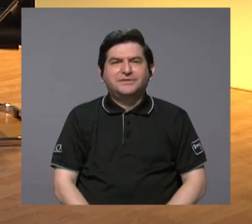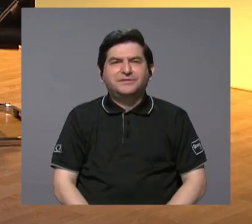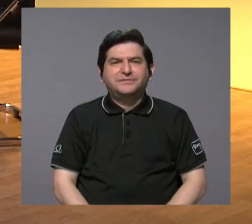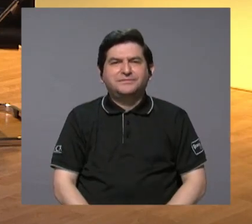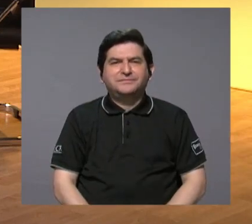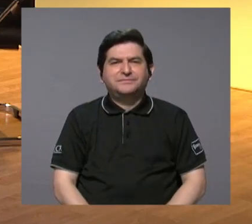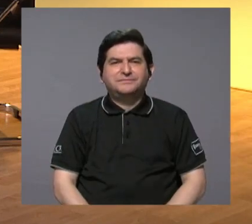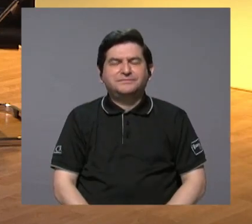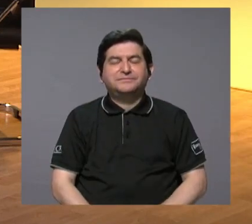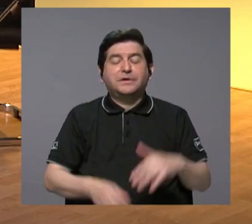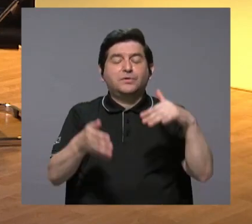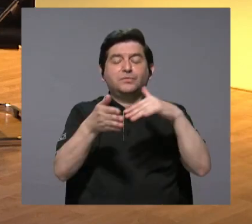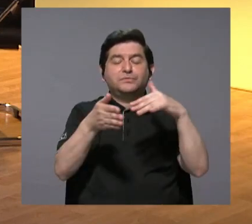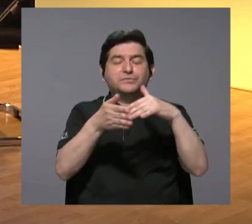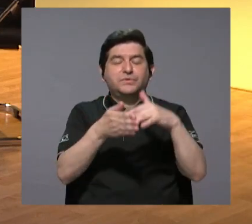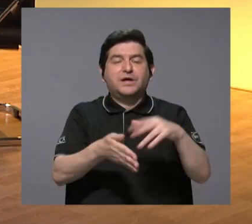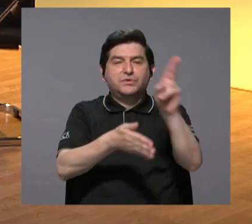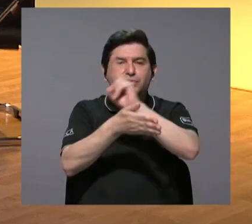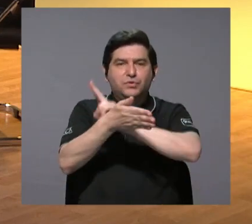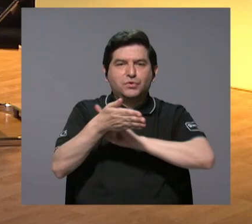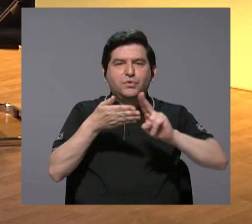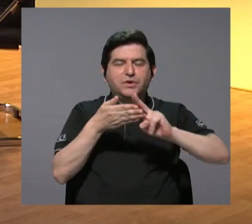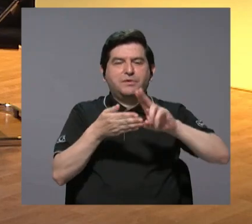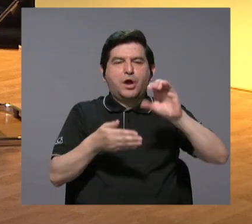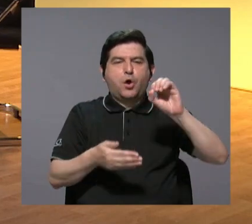en la Universidad de Columbia.